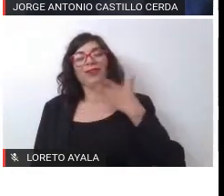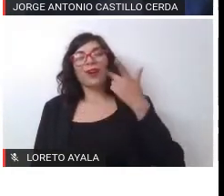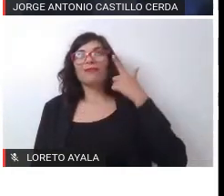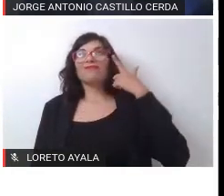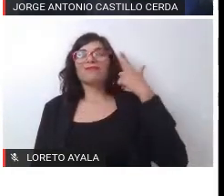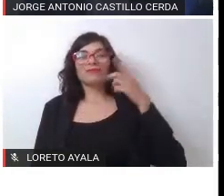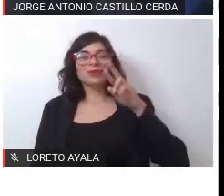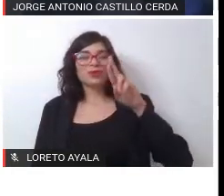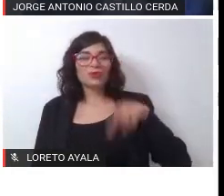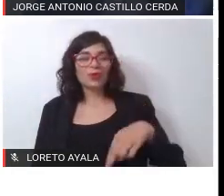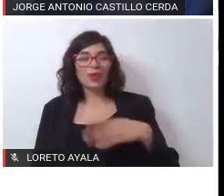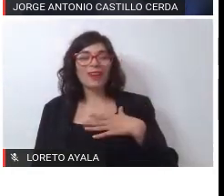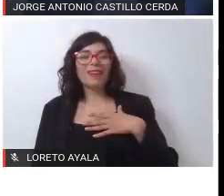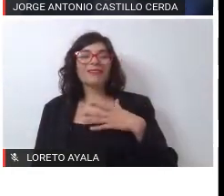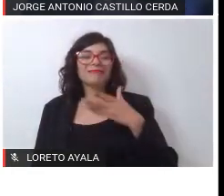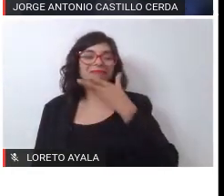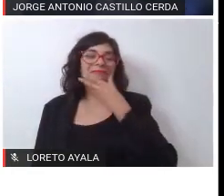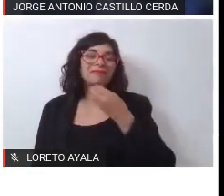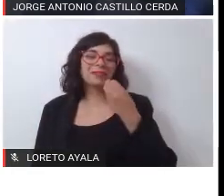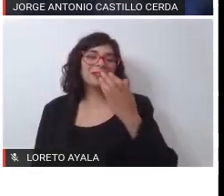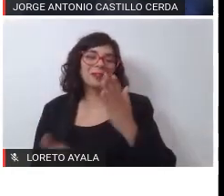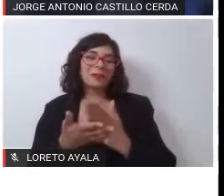una linda escuela. ¿Ya?